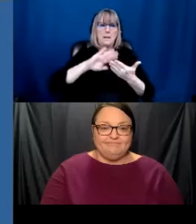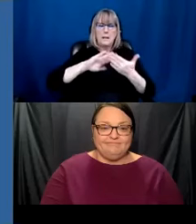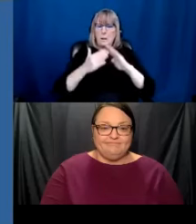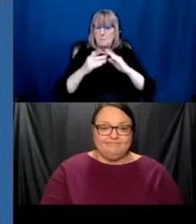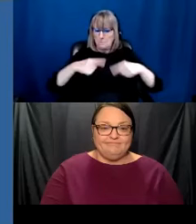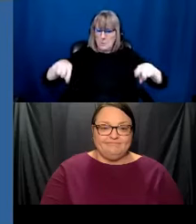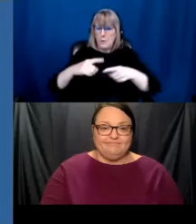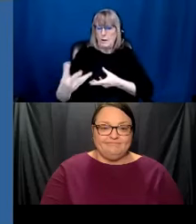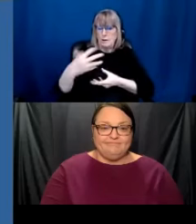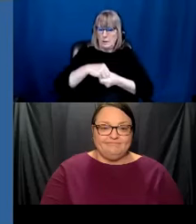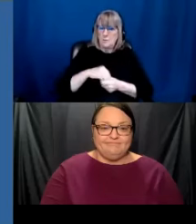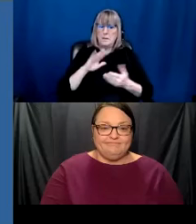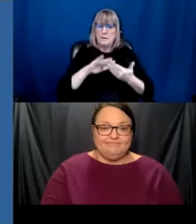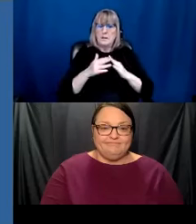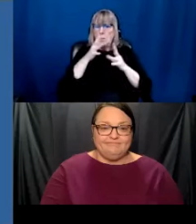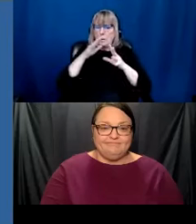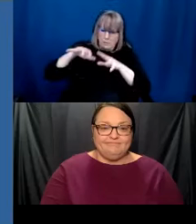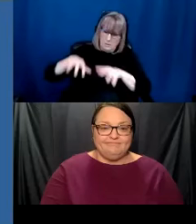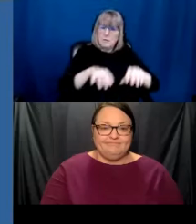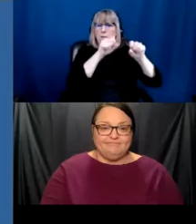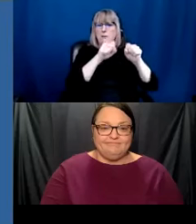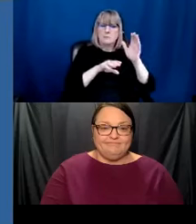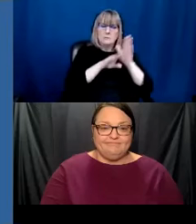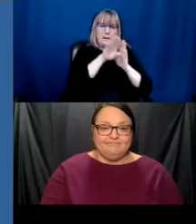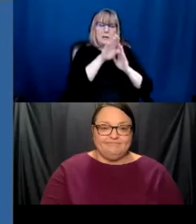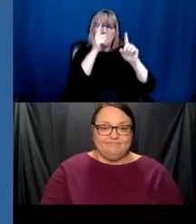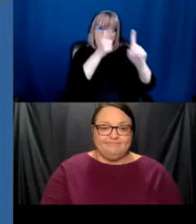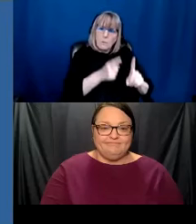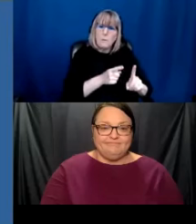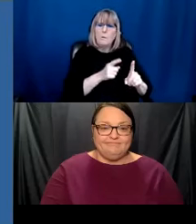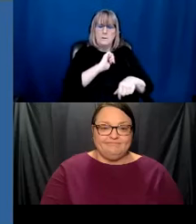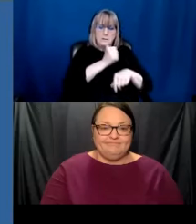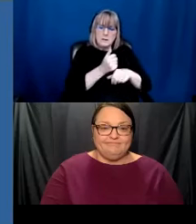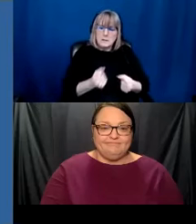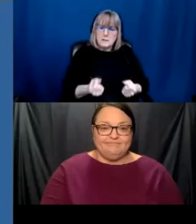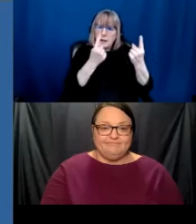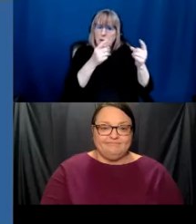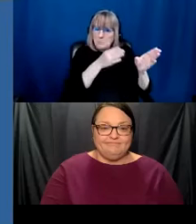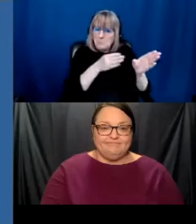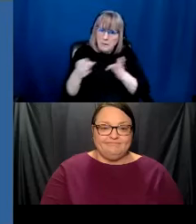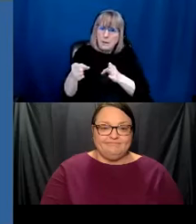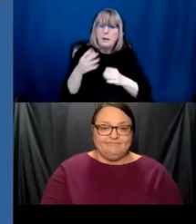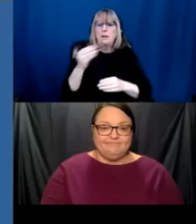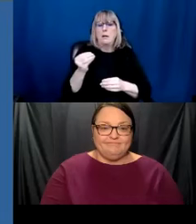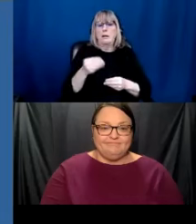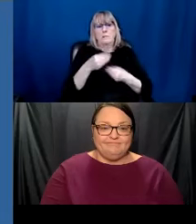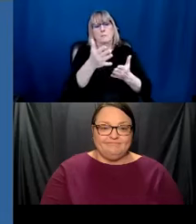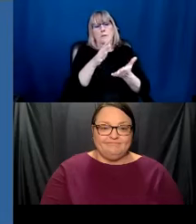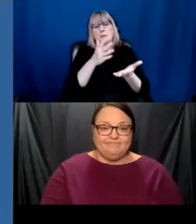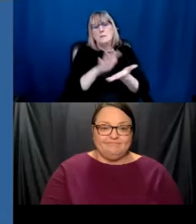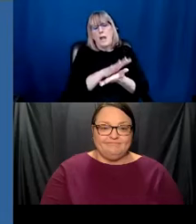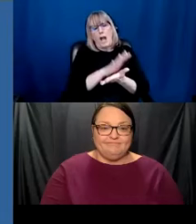Este plan de participación ciudadano incluye las políticas y procedimientos mínimos para